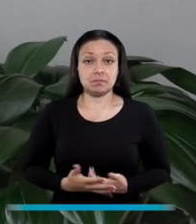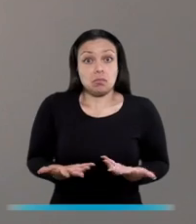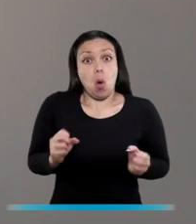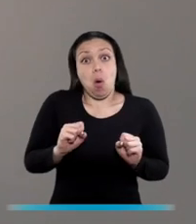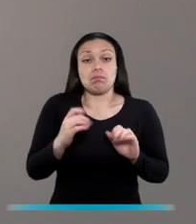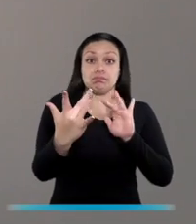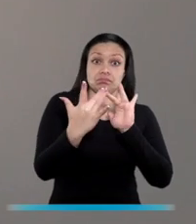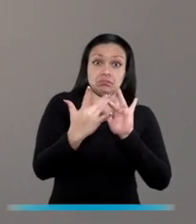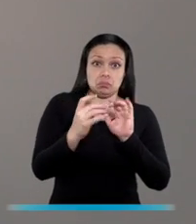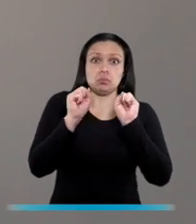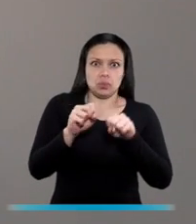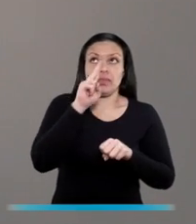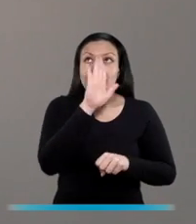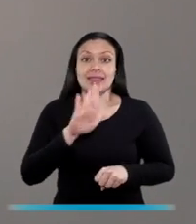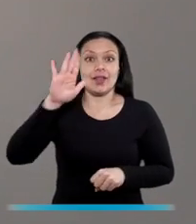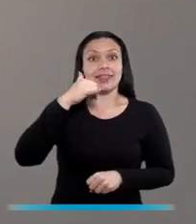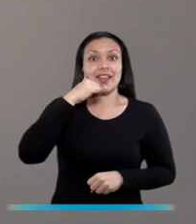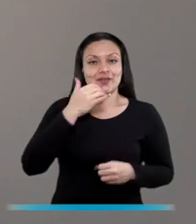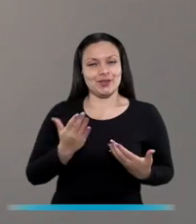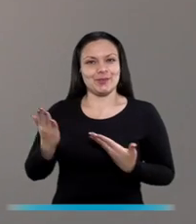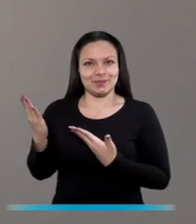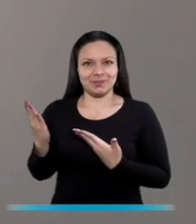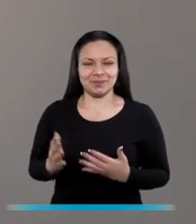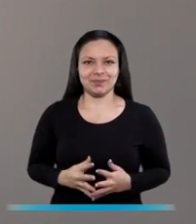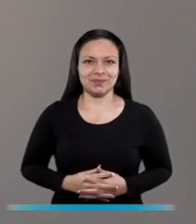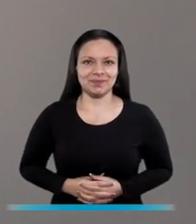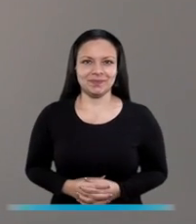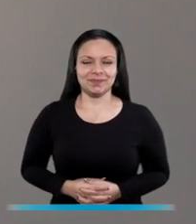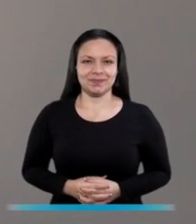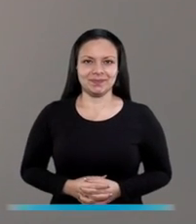asuntosétnicos@procuraduría.gov.co o contáctenos en nuestra línea telefónica nacional